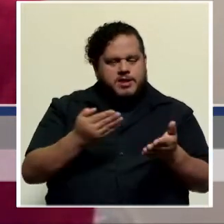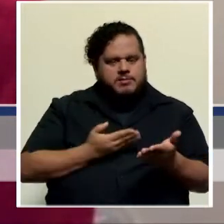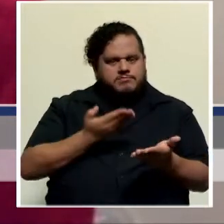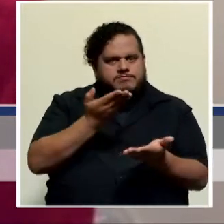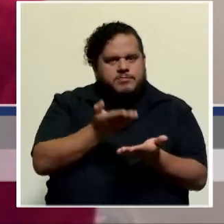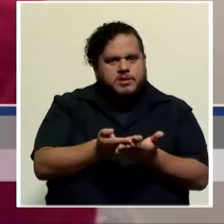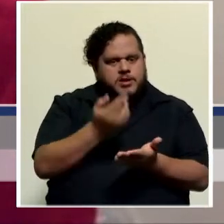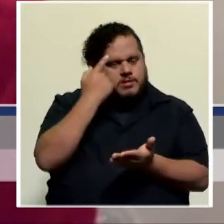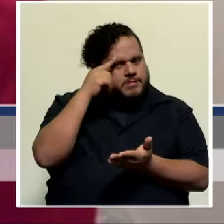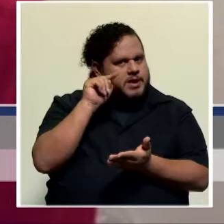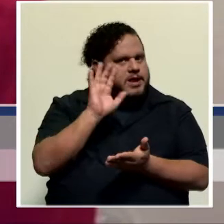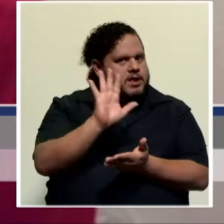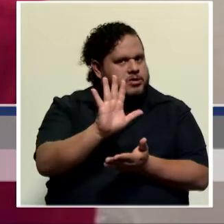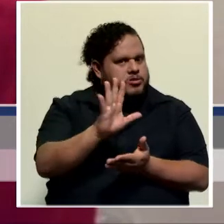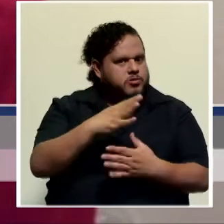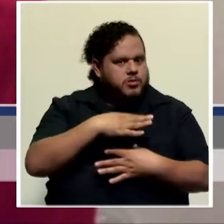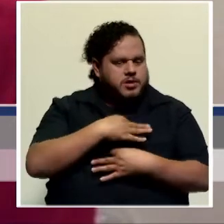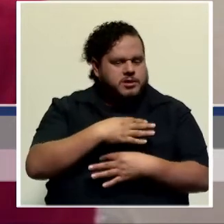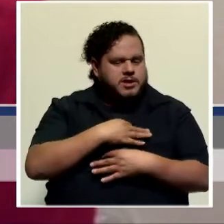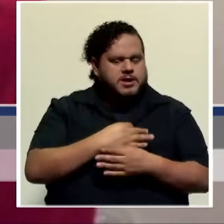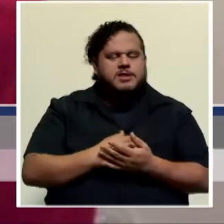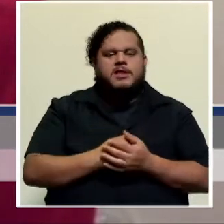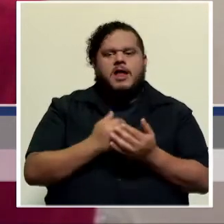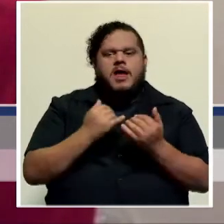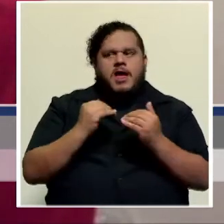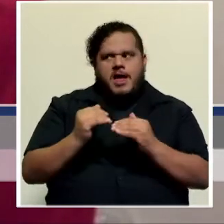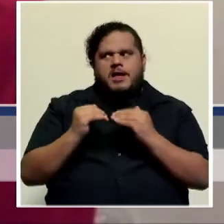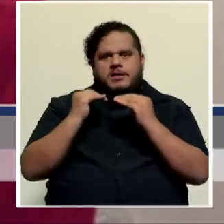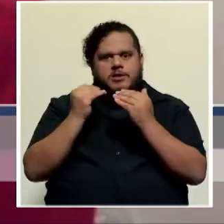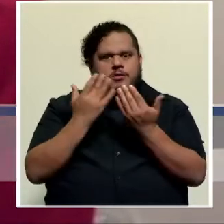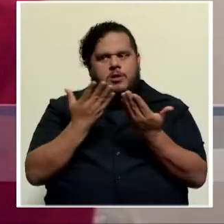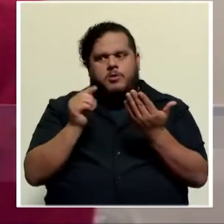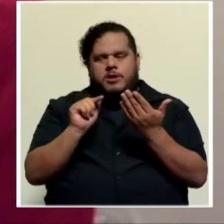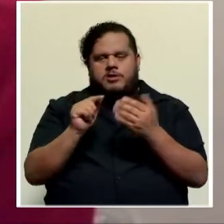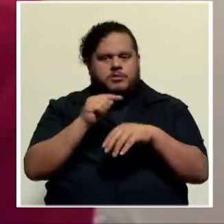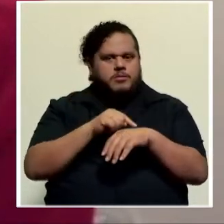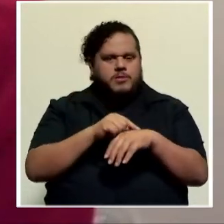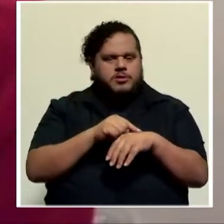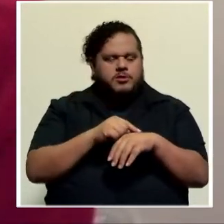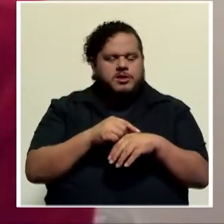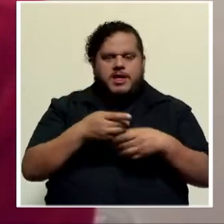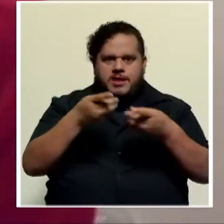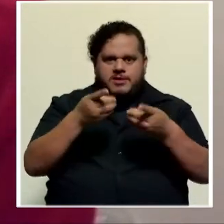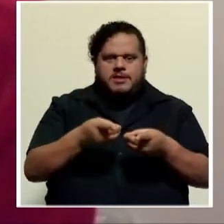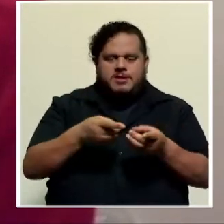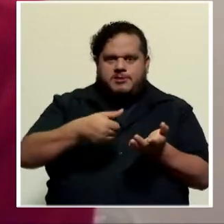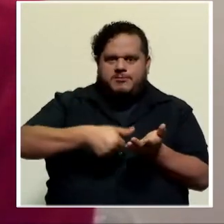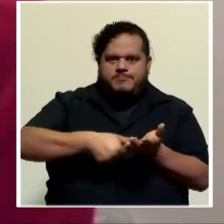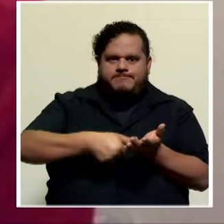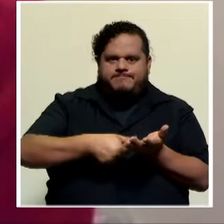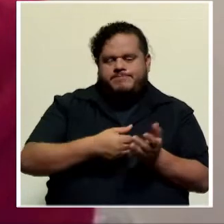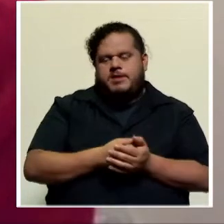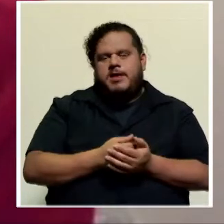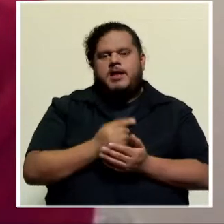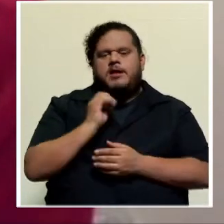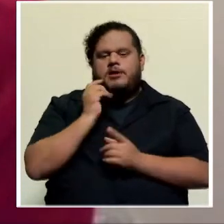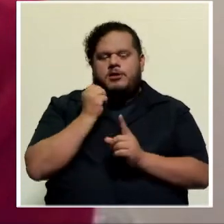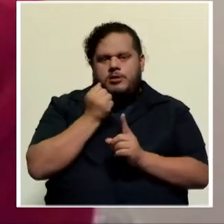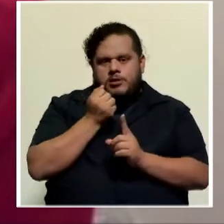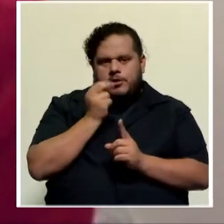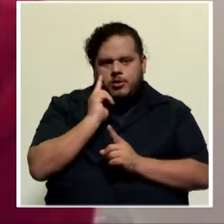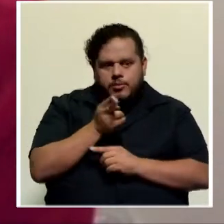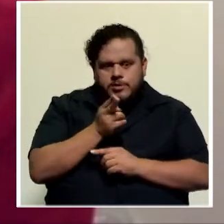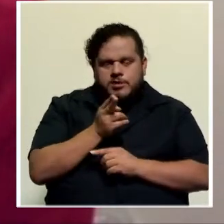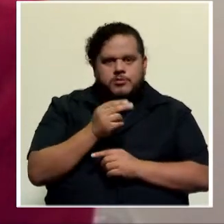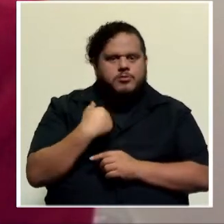falso interés a estas alturas o en estos momentos de decisión electoral. Y lo mismo vamos a ver y estamos viendo con